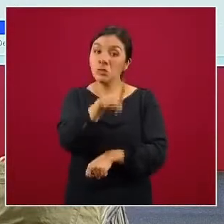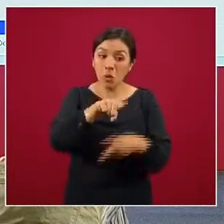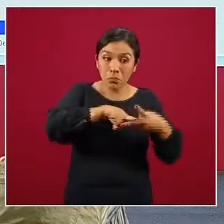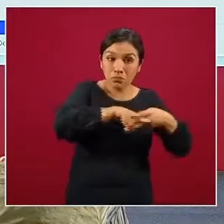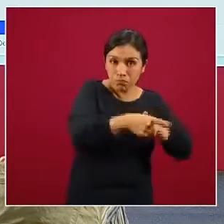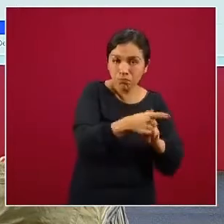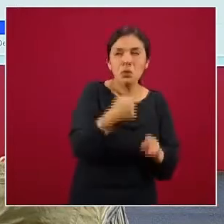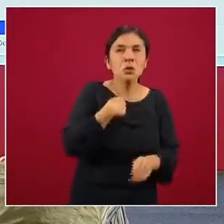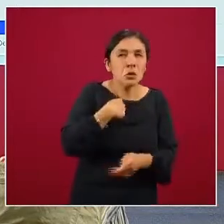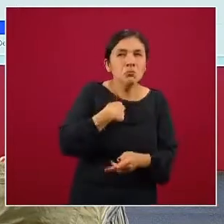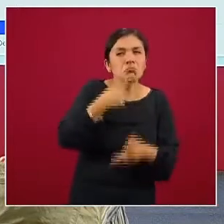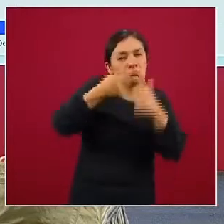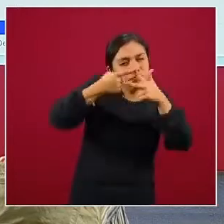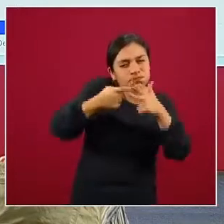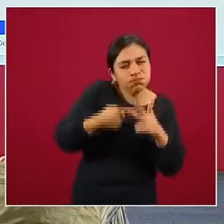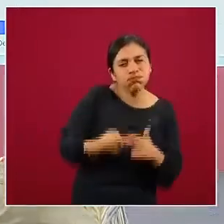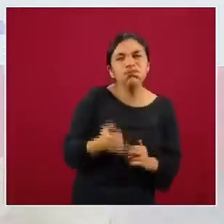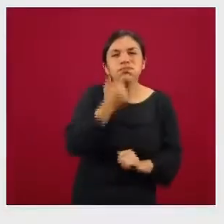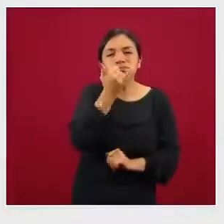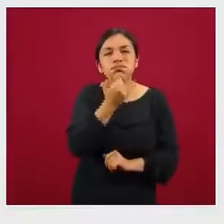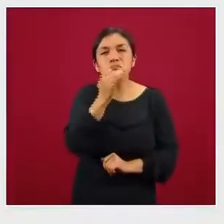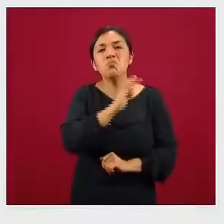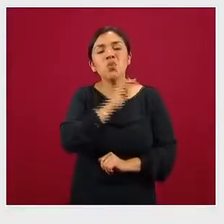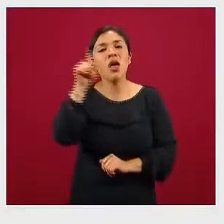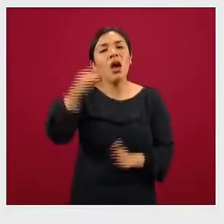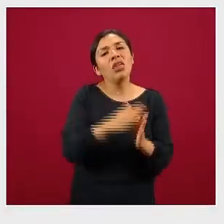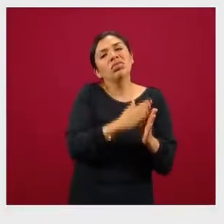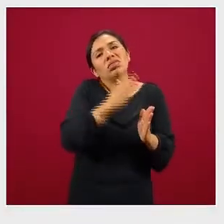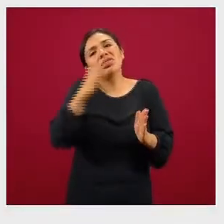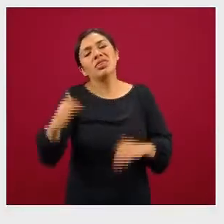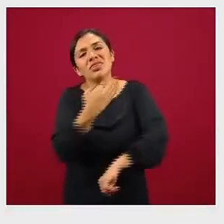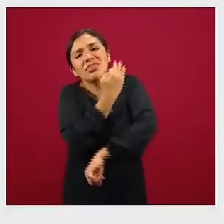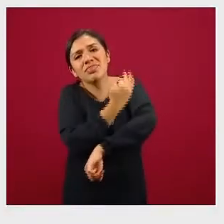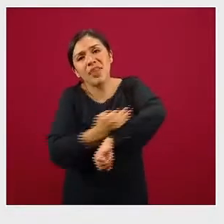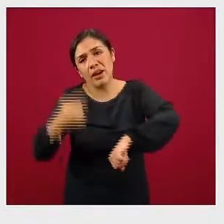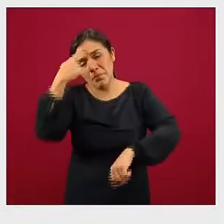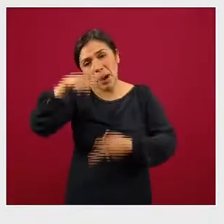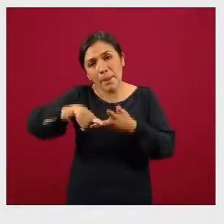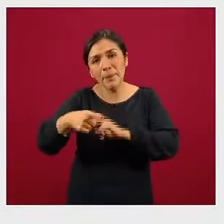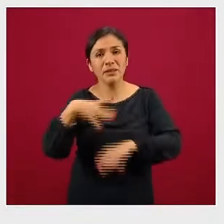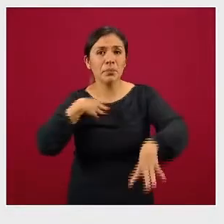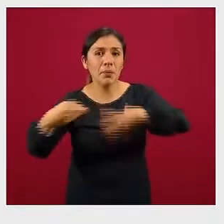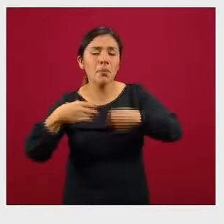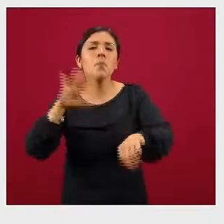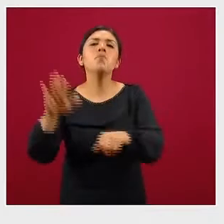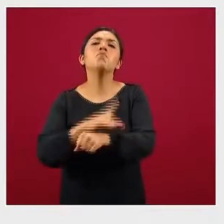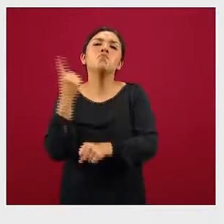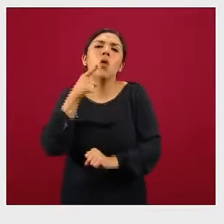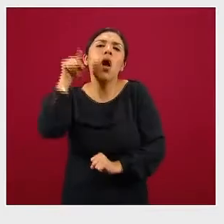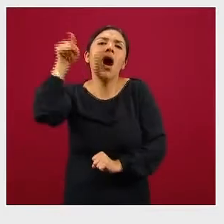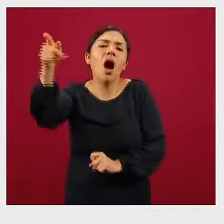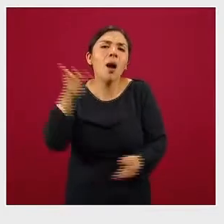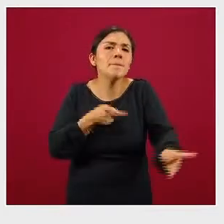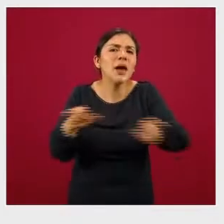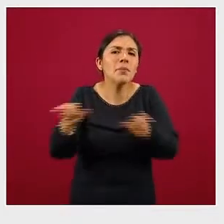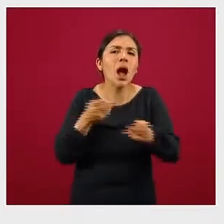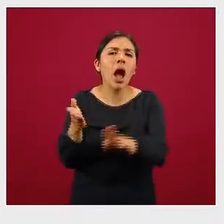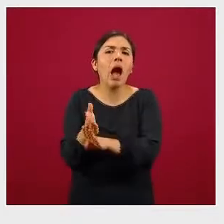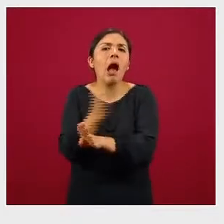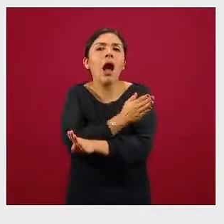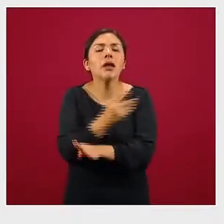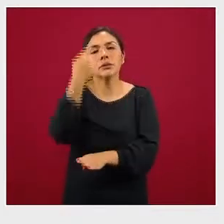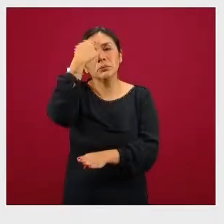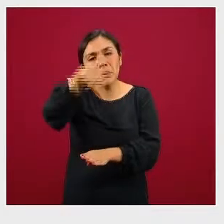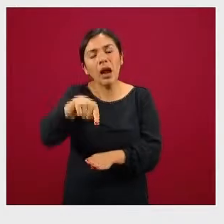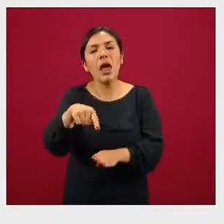inicio habíamos anticipado que iba a tener una entrada tardía a la epidemia, en parte por las intervenciones que se hicieron